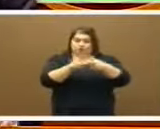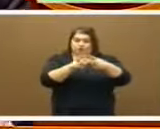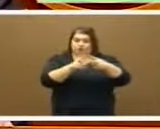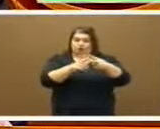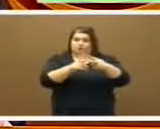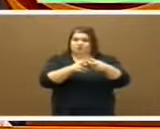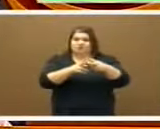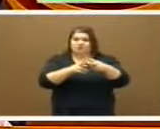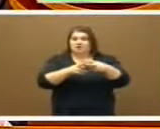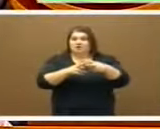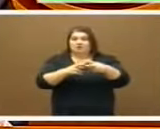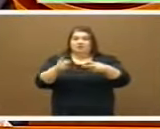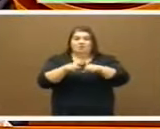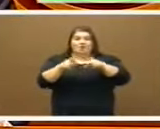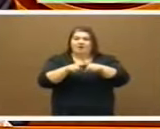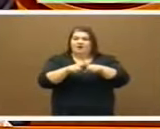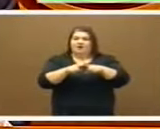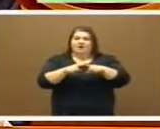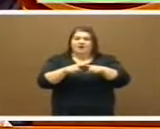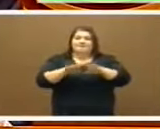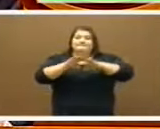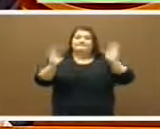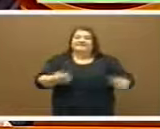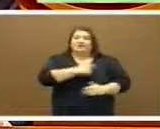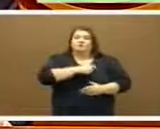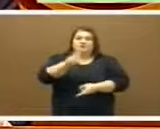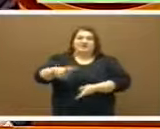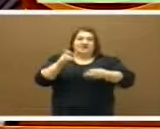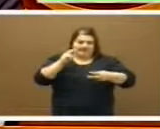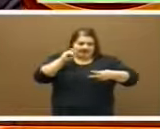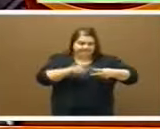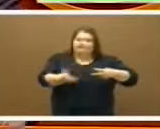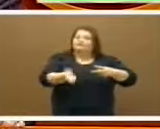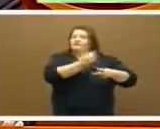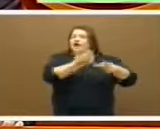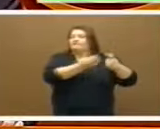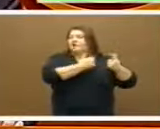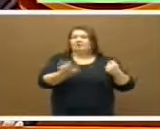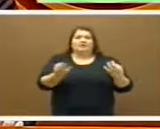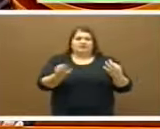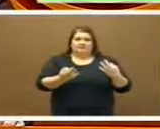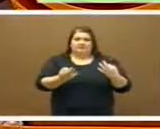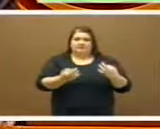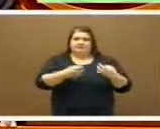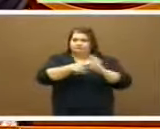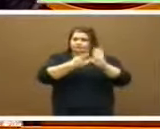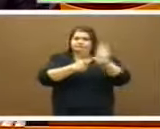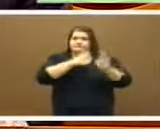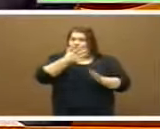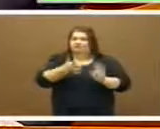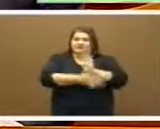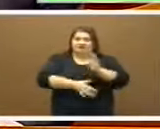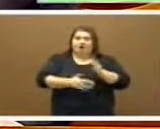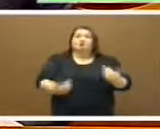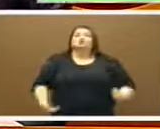no deberían haber pasado el filtro de la mesa de la Comisión de Hacienda y no deberían haber pasado el filtro porque exceden el